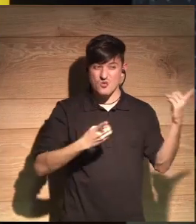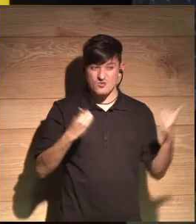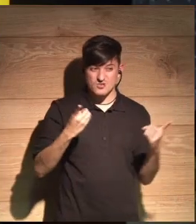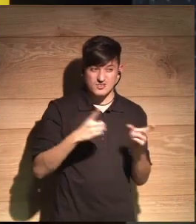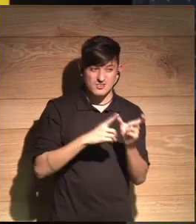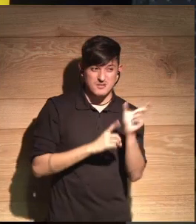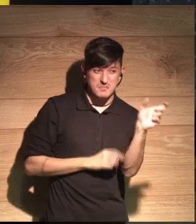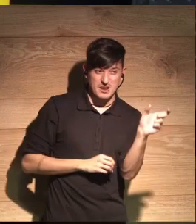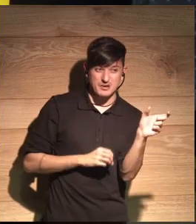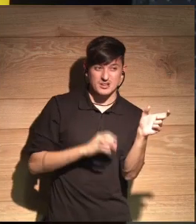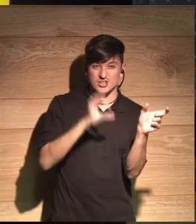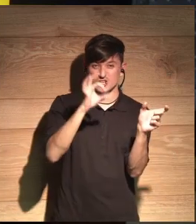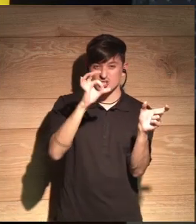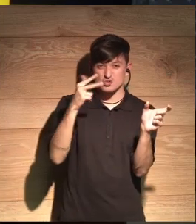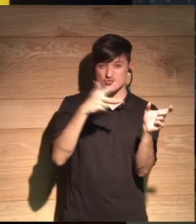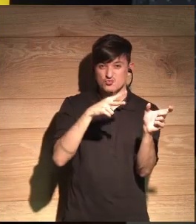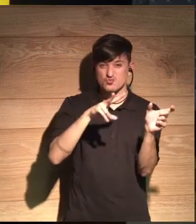la persona schwartzman